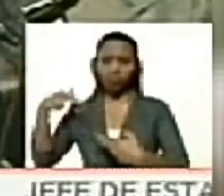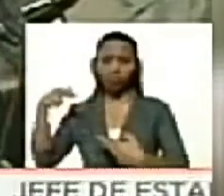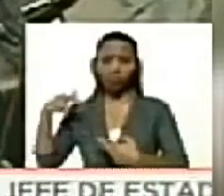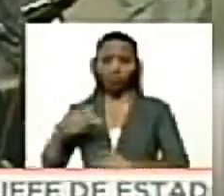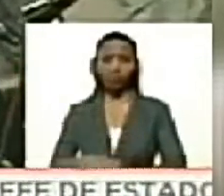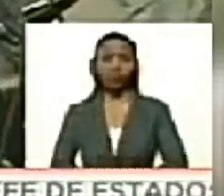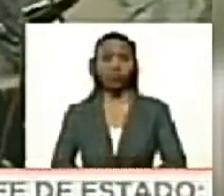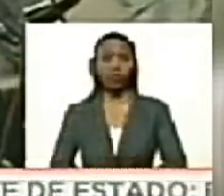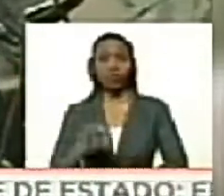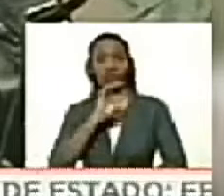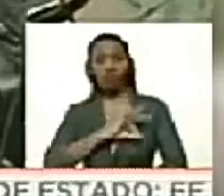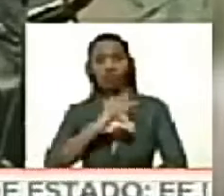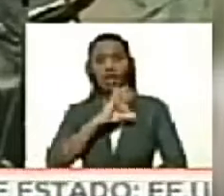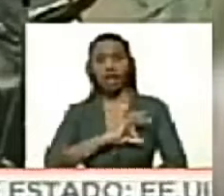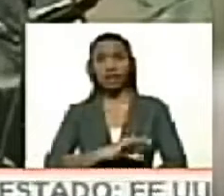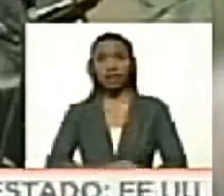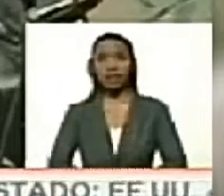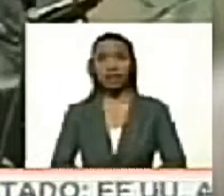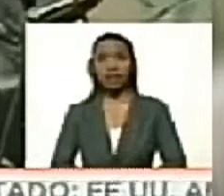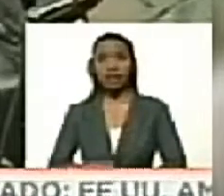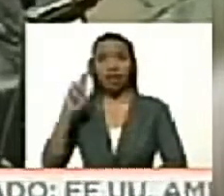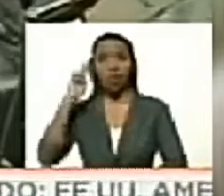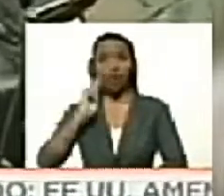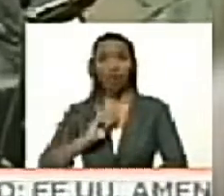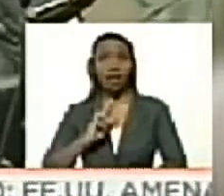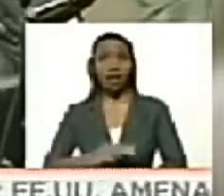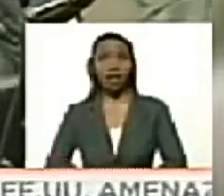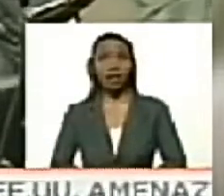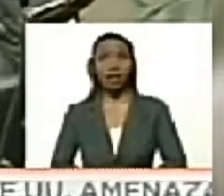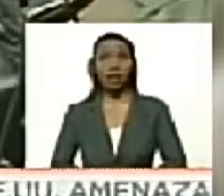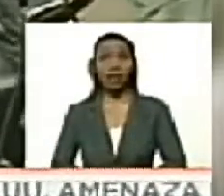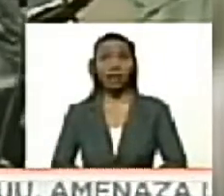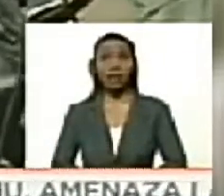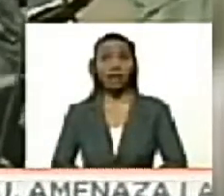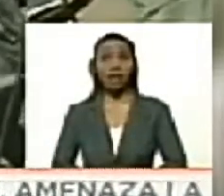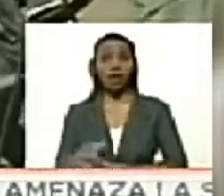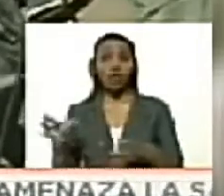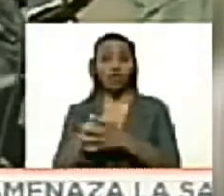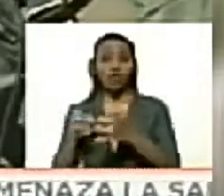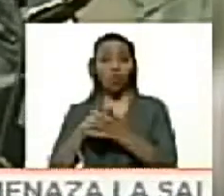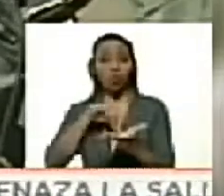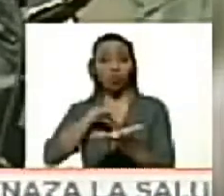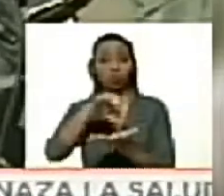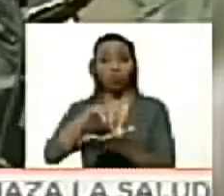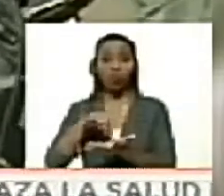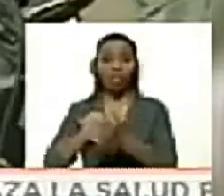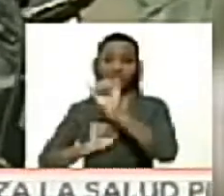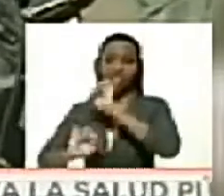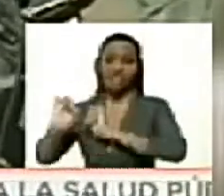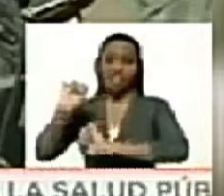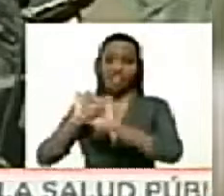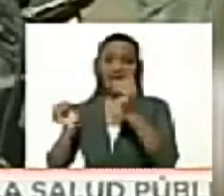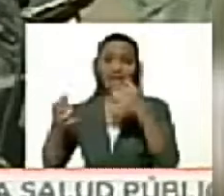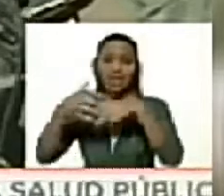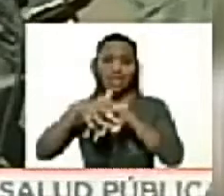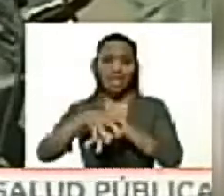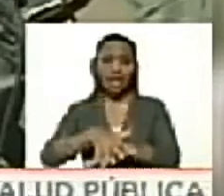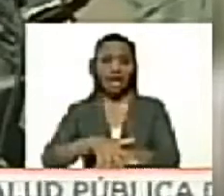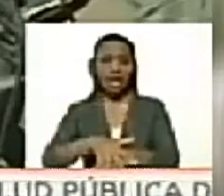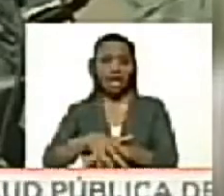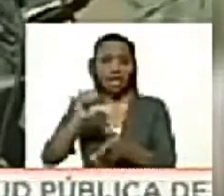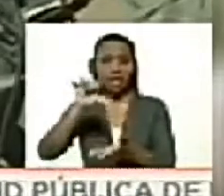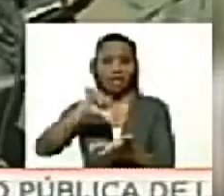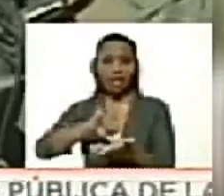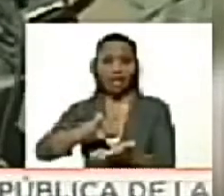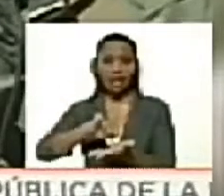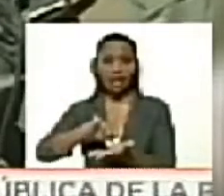muy nerviosos con lo que está pasando porque se van a revelar mucha información? Incluso yo pienso que si Venezuela está detrás de los ataques